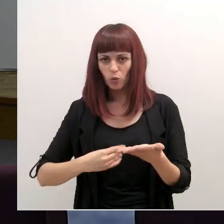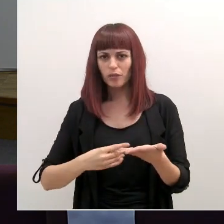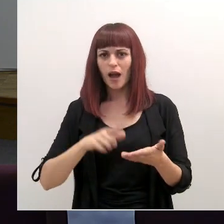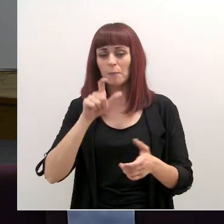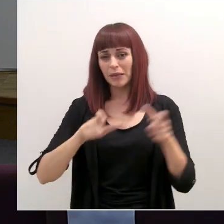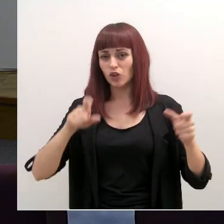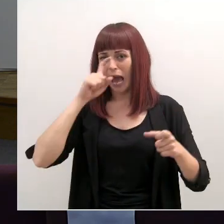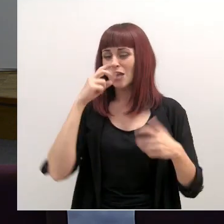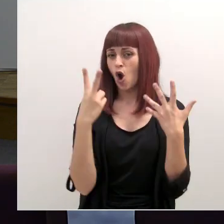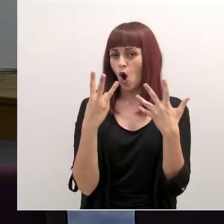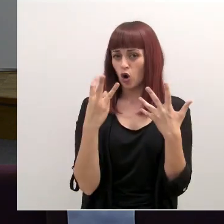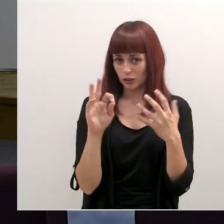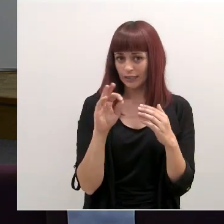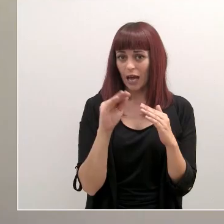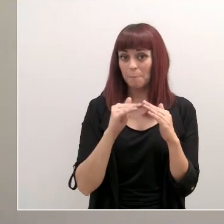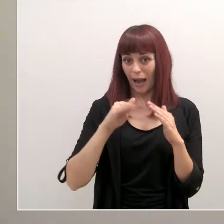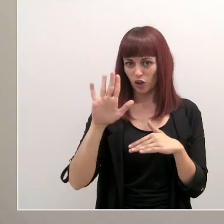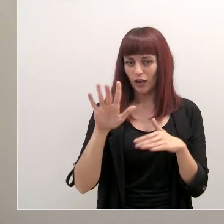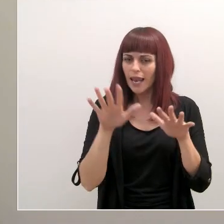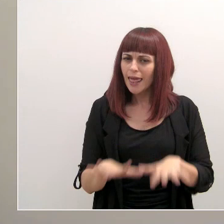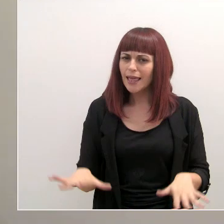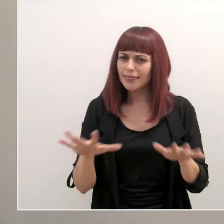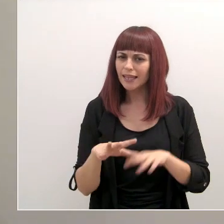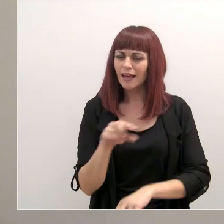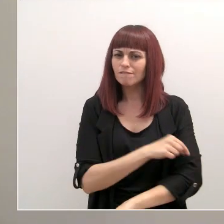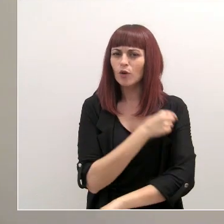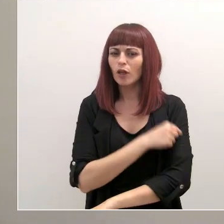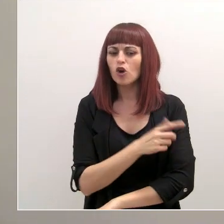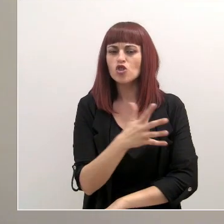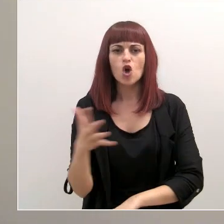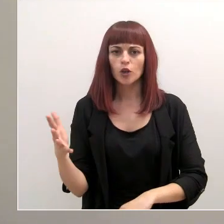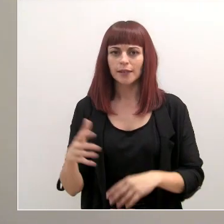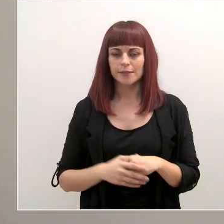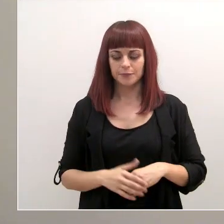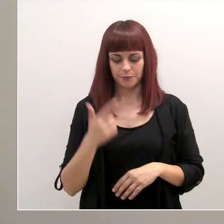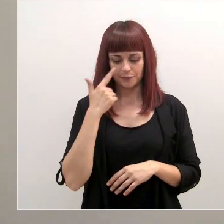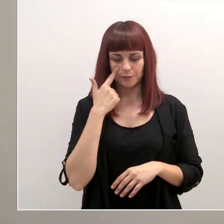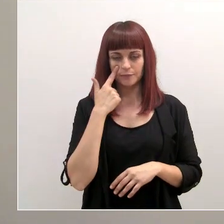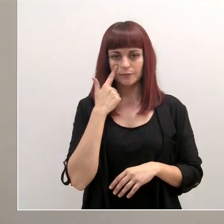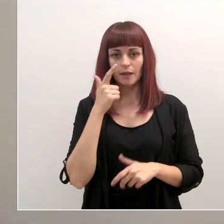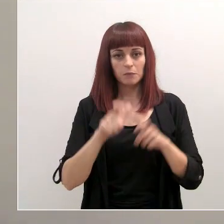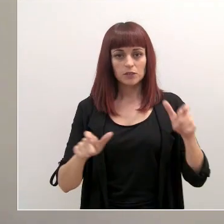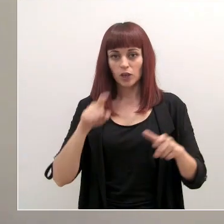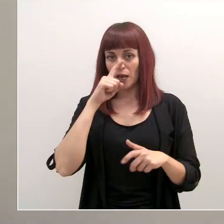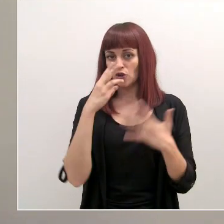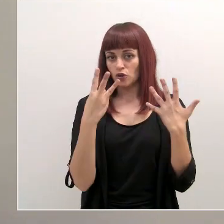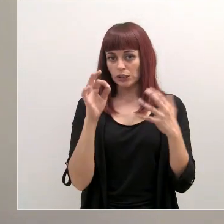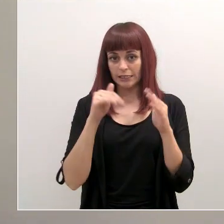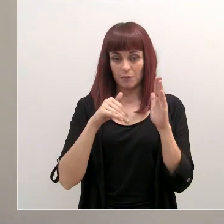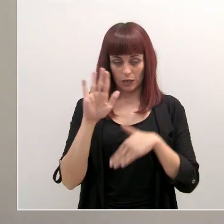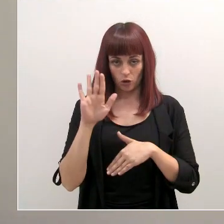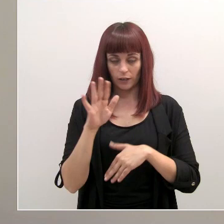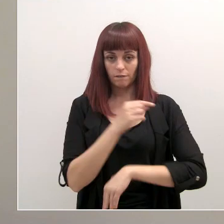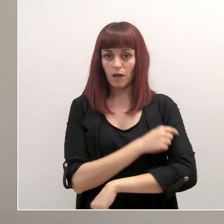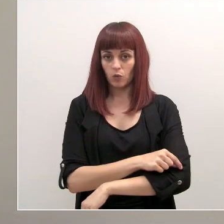Pues lo hemos comentado antes. Realmente, desde que se empezó a vacunar a mayores de 80, el